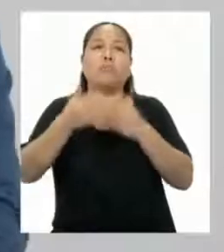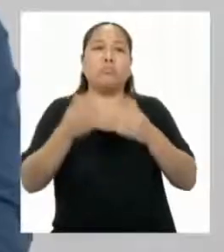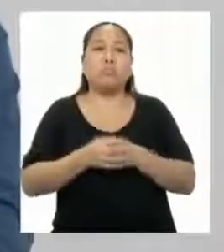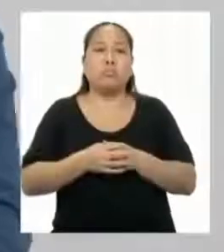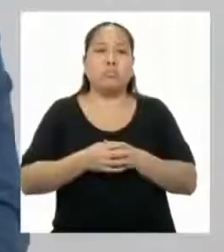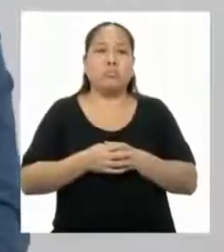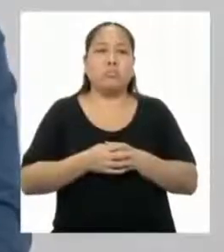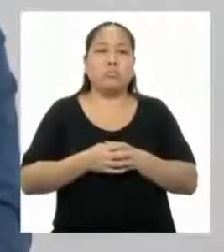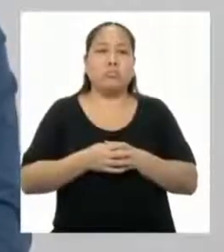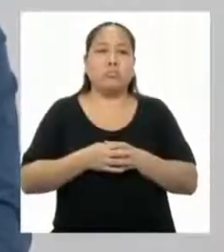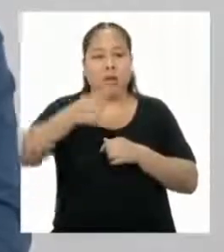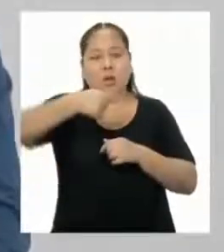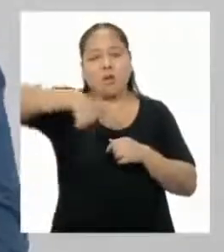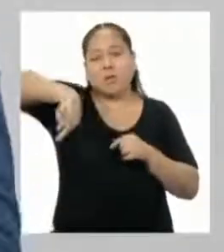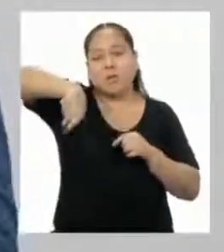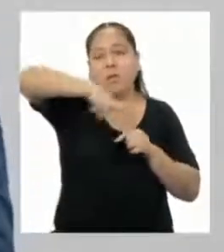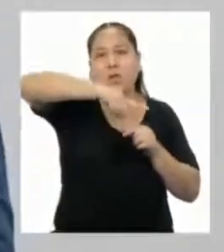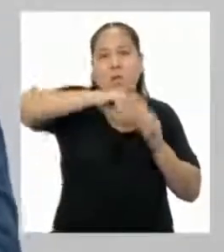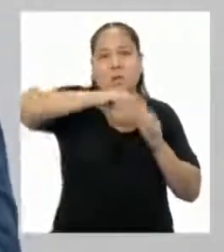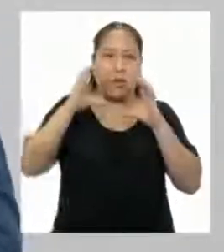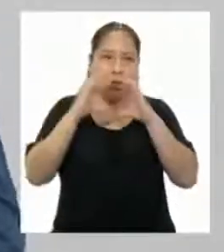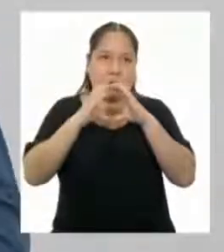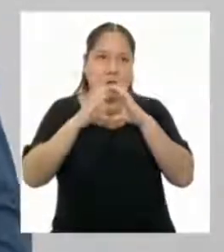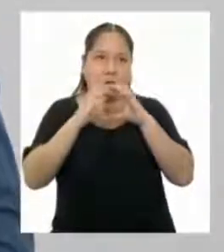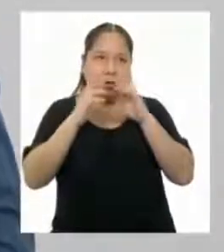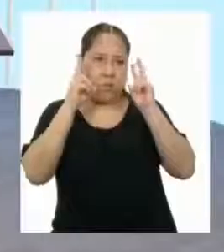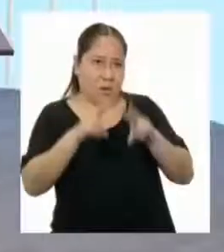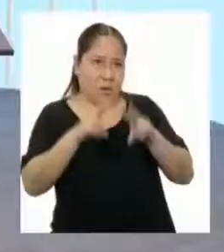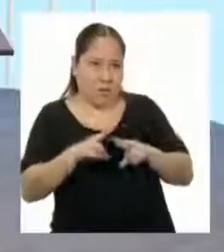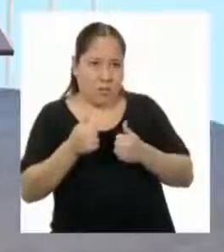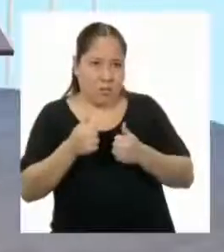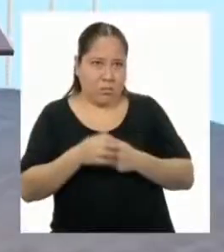círculo. Más o menos. Mírala bien.